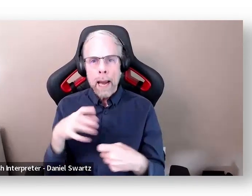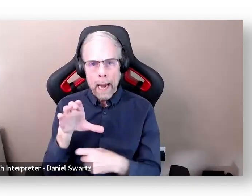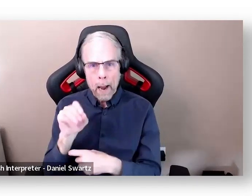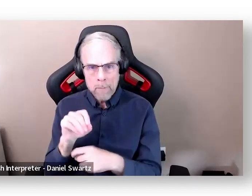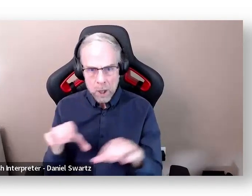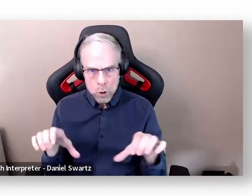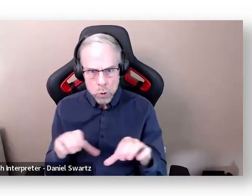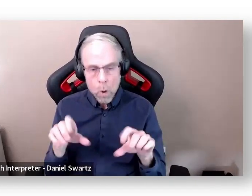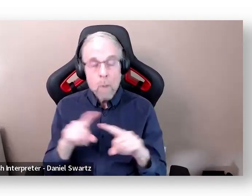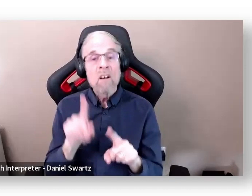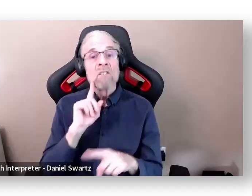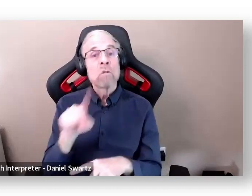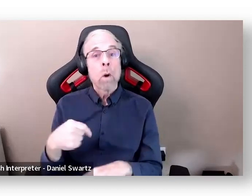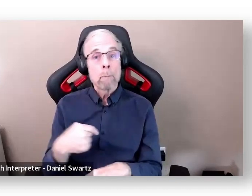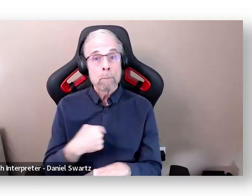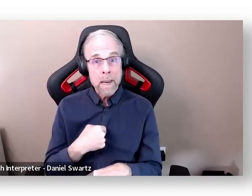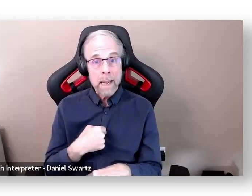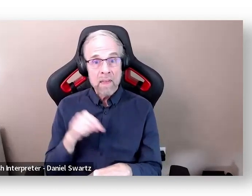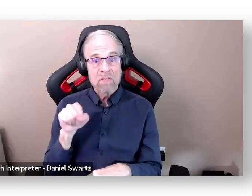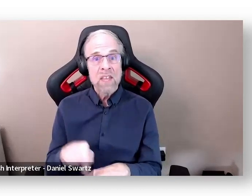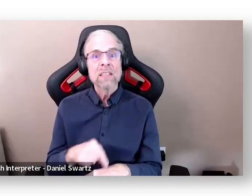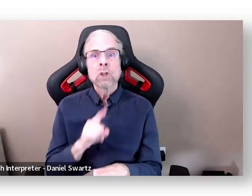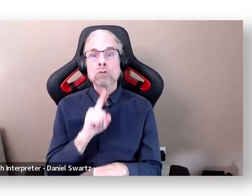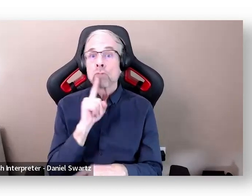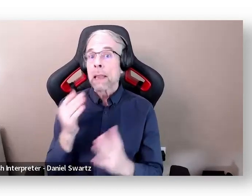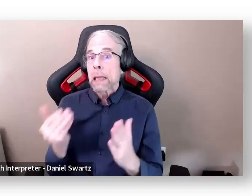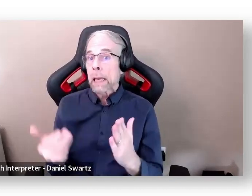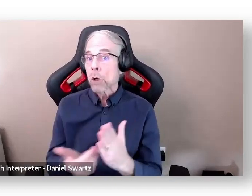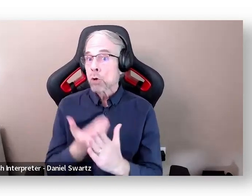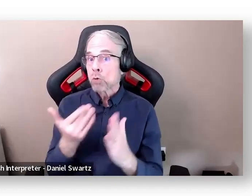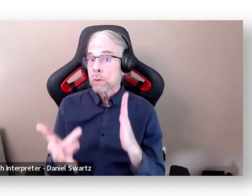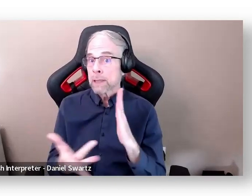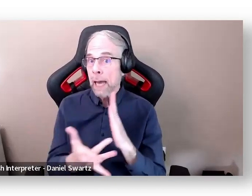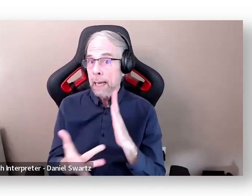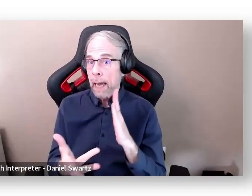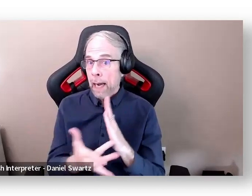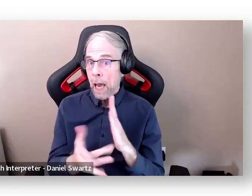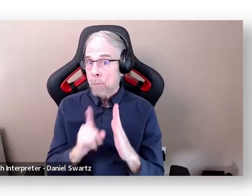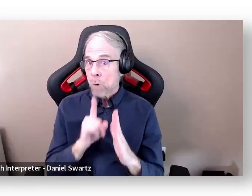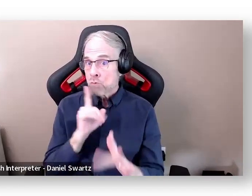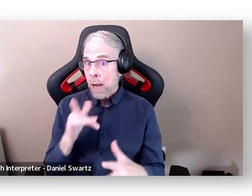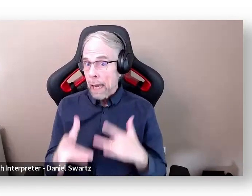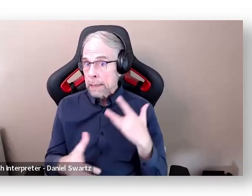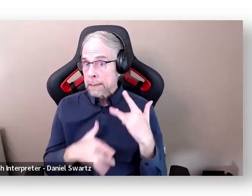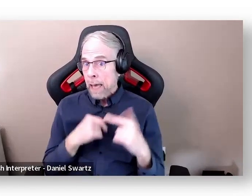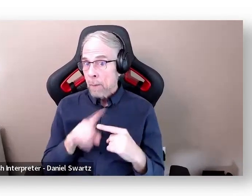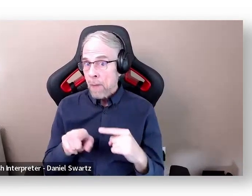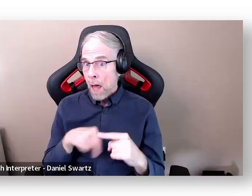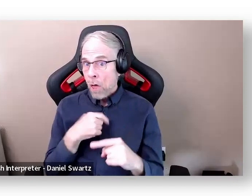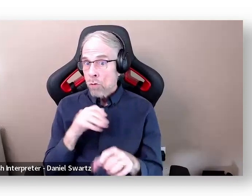Es increíble lo que los suministros de electricidad están haciendo. Yo soy parte de eso, pero para mí todo esto es un